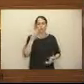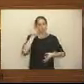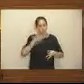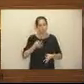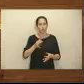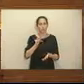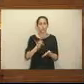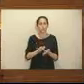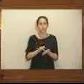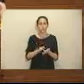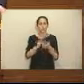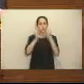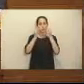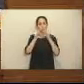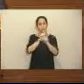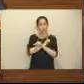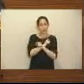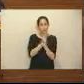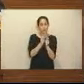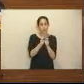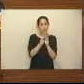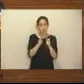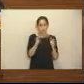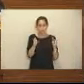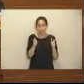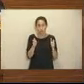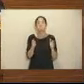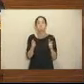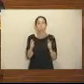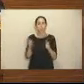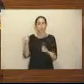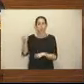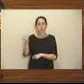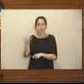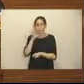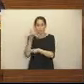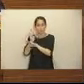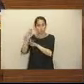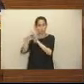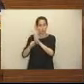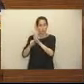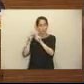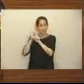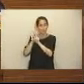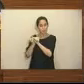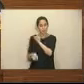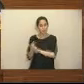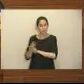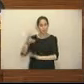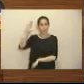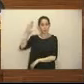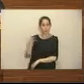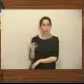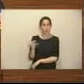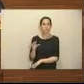que aumentaban las cifras del desempleo, curiosamente, se reducían las cantidades destinadas a estos programas. Pero aún así, ha dispuesto